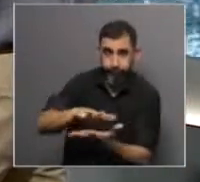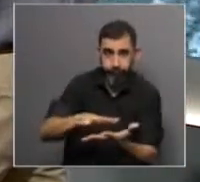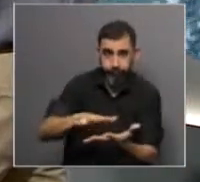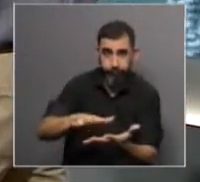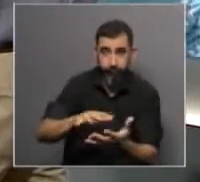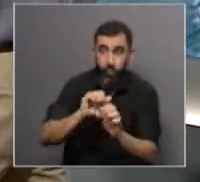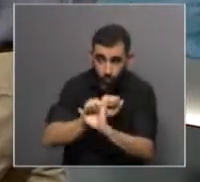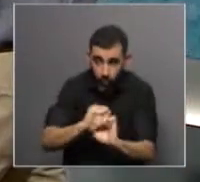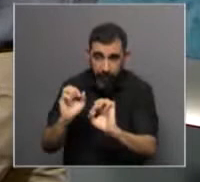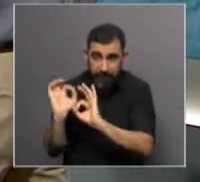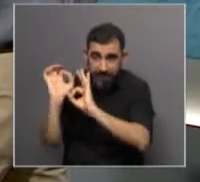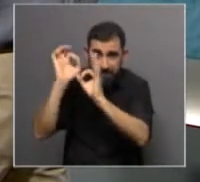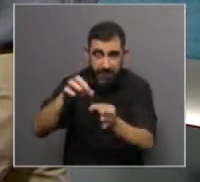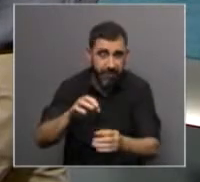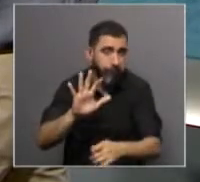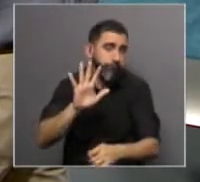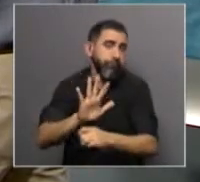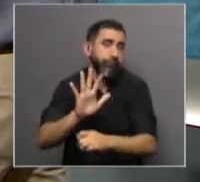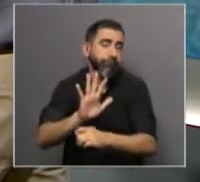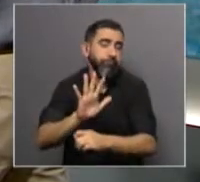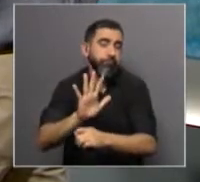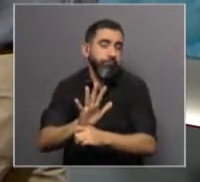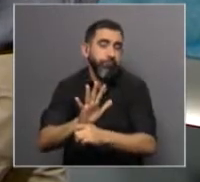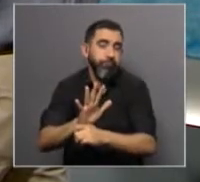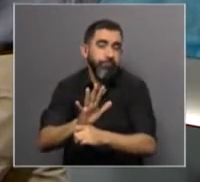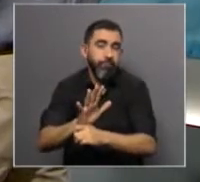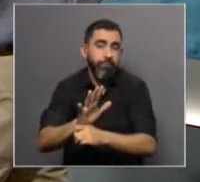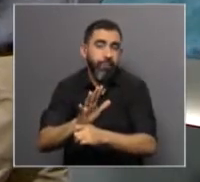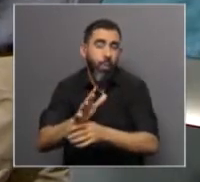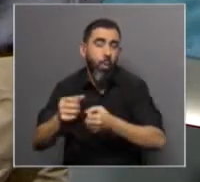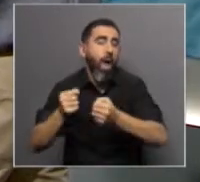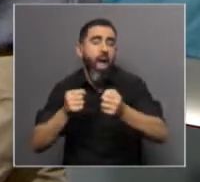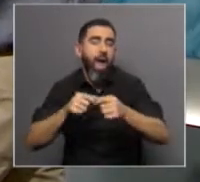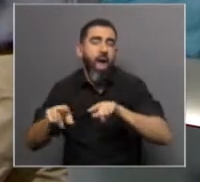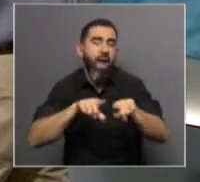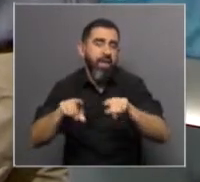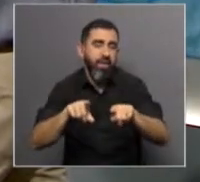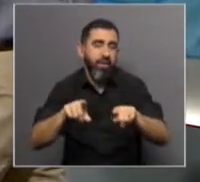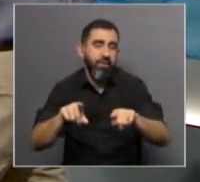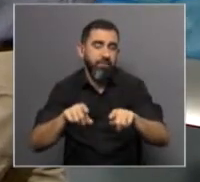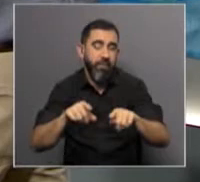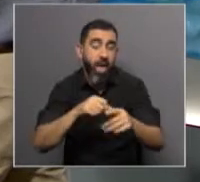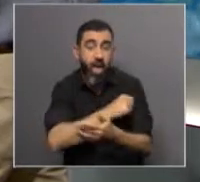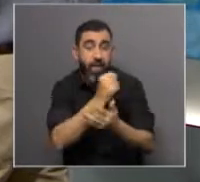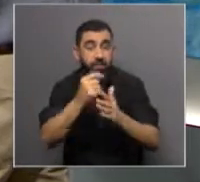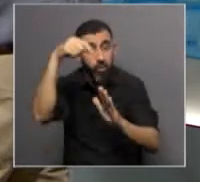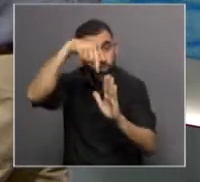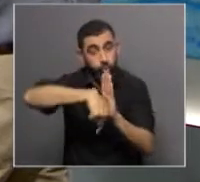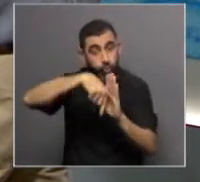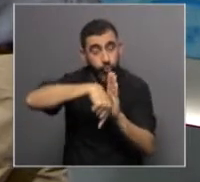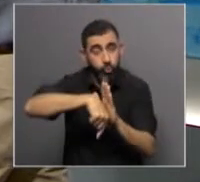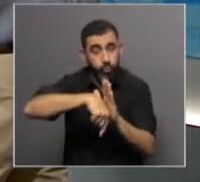habían llegado prácticamente como si fuera en una larga carrera hasta la Patagonia Austral.